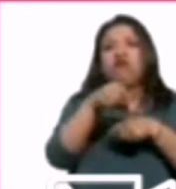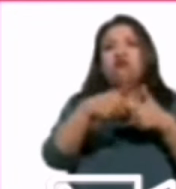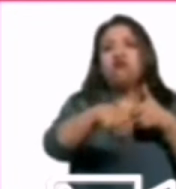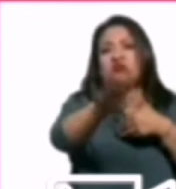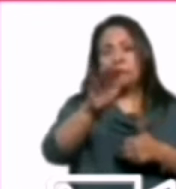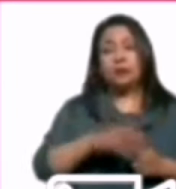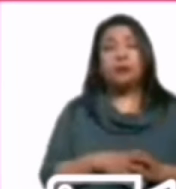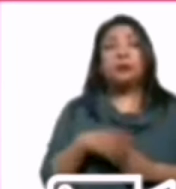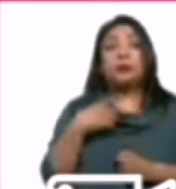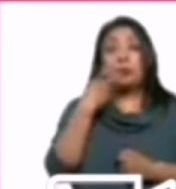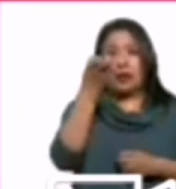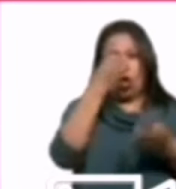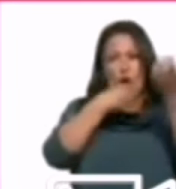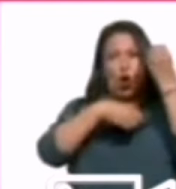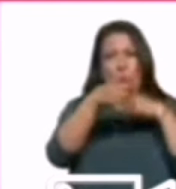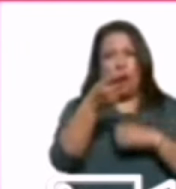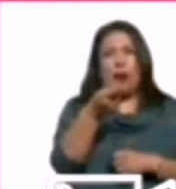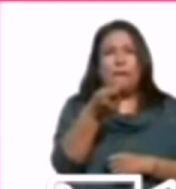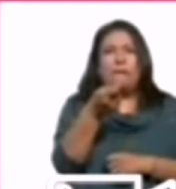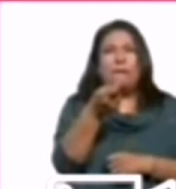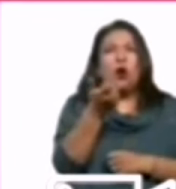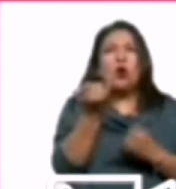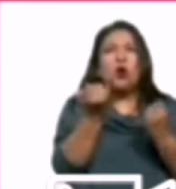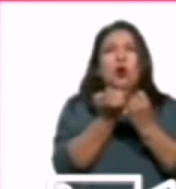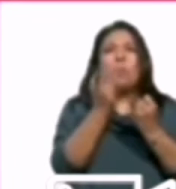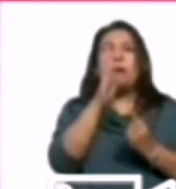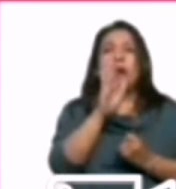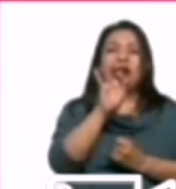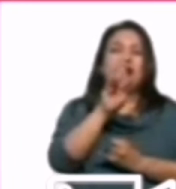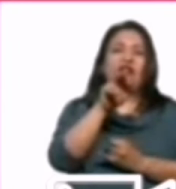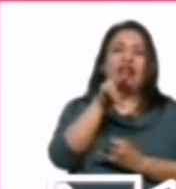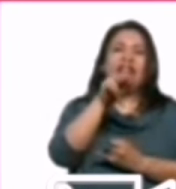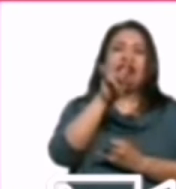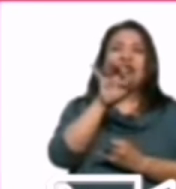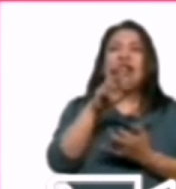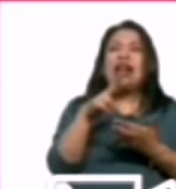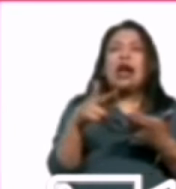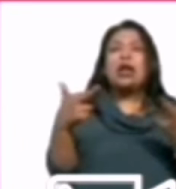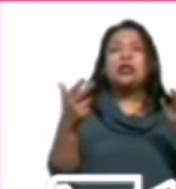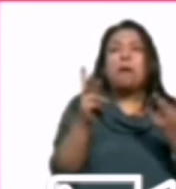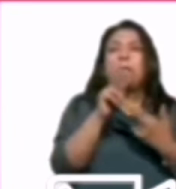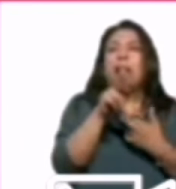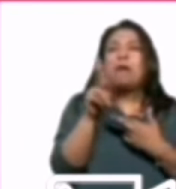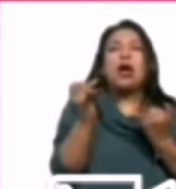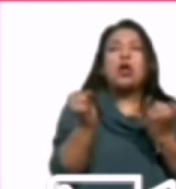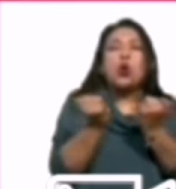No sé por qué me hablas con... Esta obra es un poco mi Frankenstein de relaciones. Es un poco